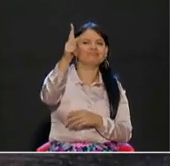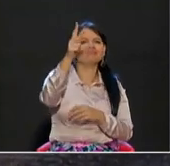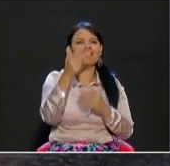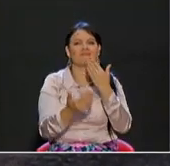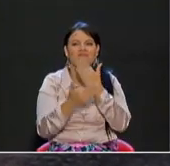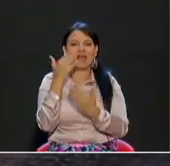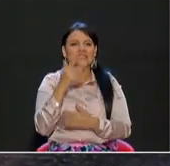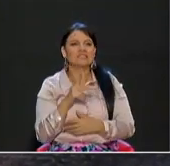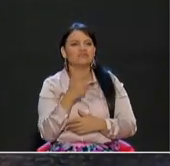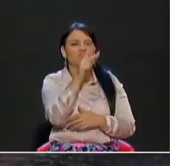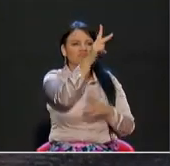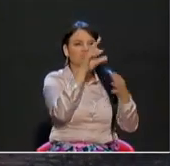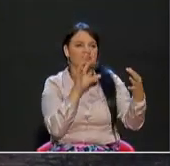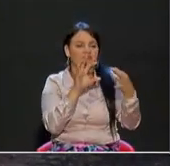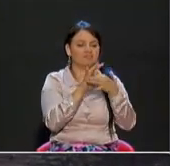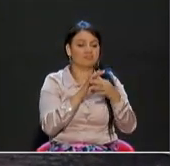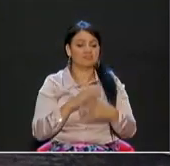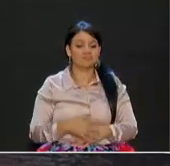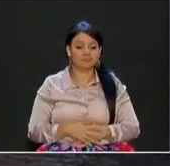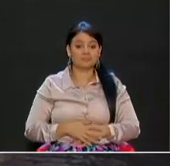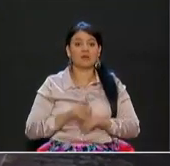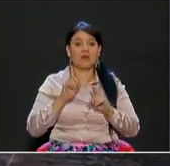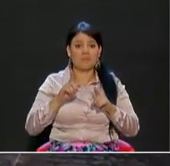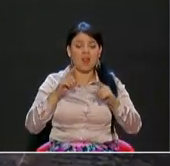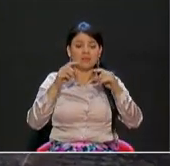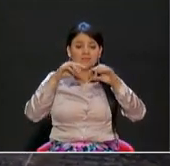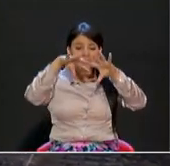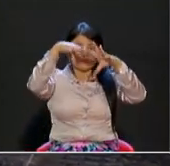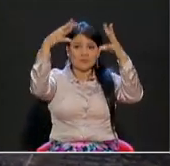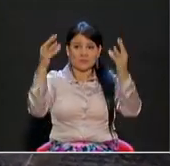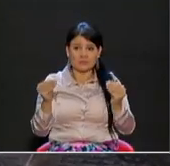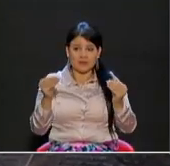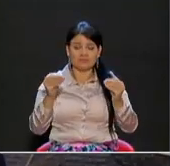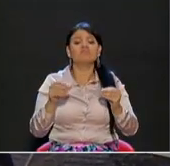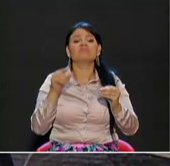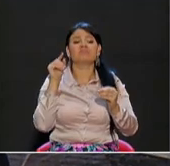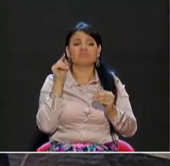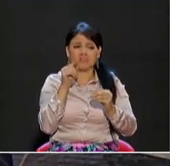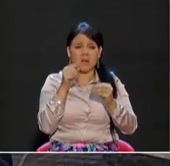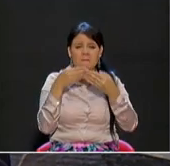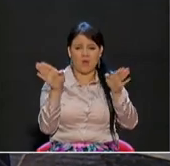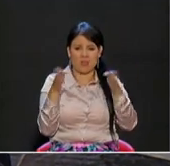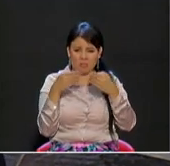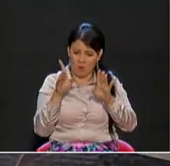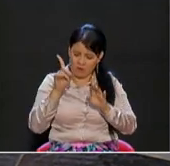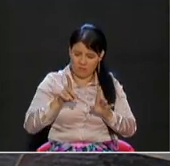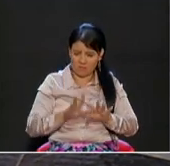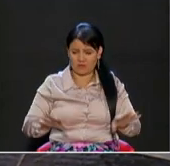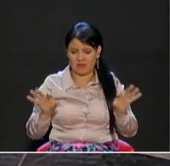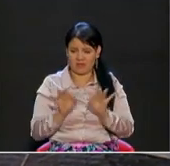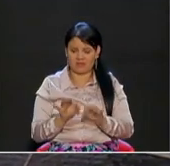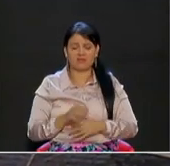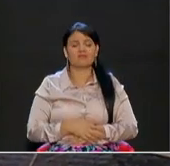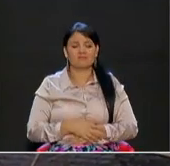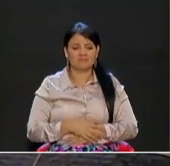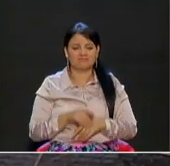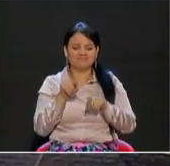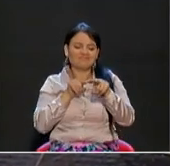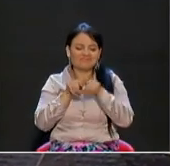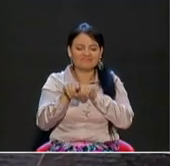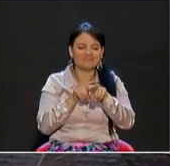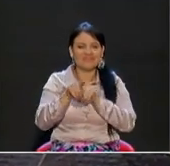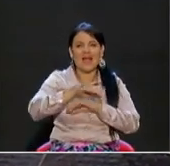y sin duda el puerto de urabá también vamos a trabajar para que sea una realidad y fortalecimiento de la competitividad de antioquia